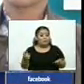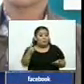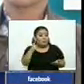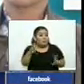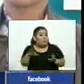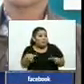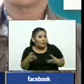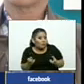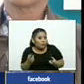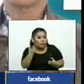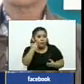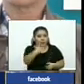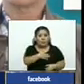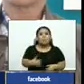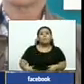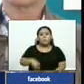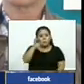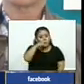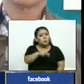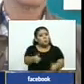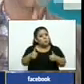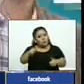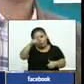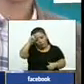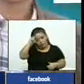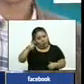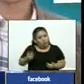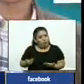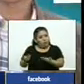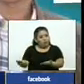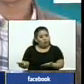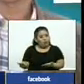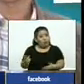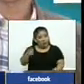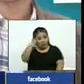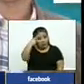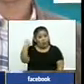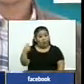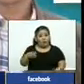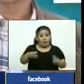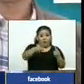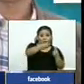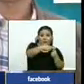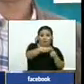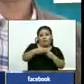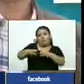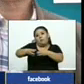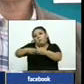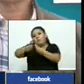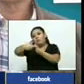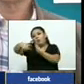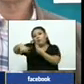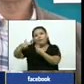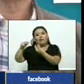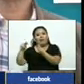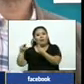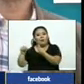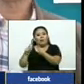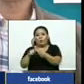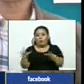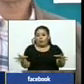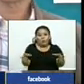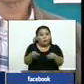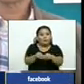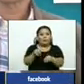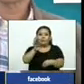el presidente salga bien de su gestión, ¿verdad? Acuérdense que no, Arena y Ghana solo, no llegamos a 56,